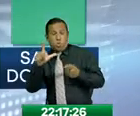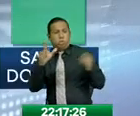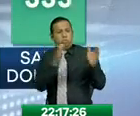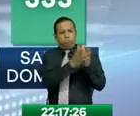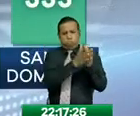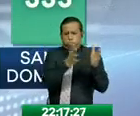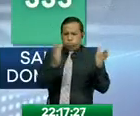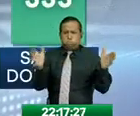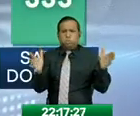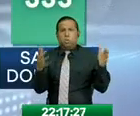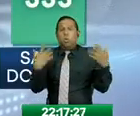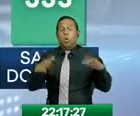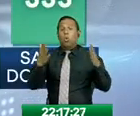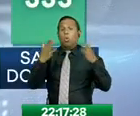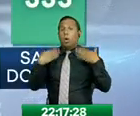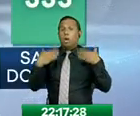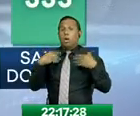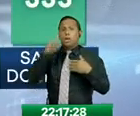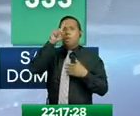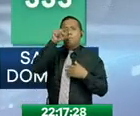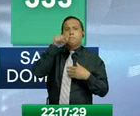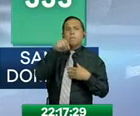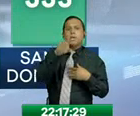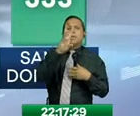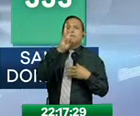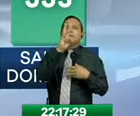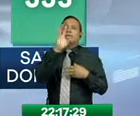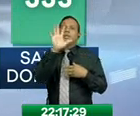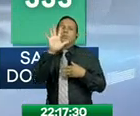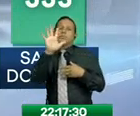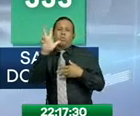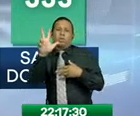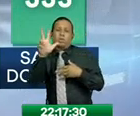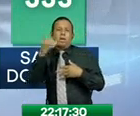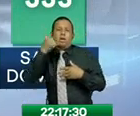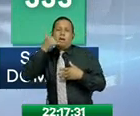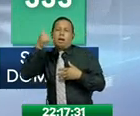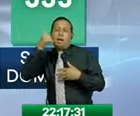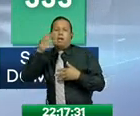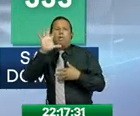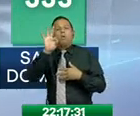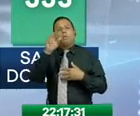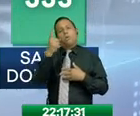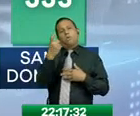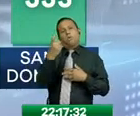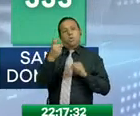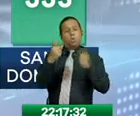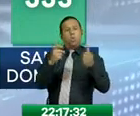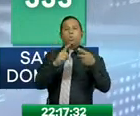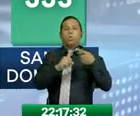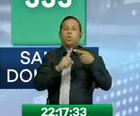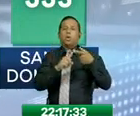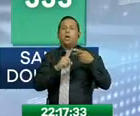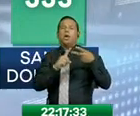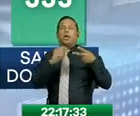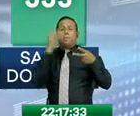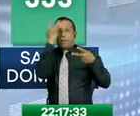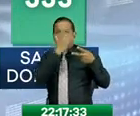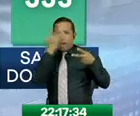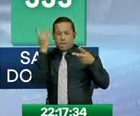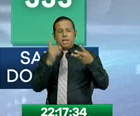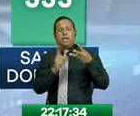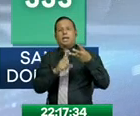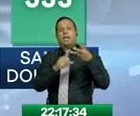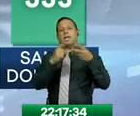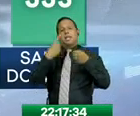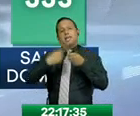al 911. Con 1.653, seguido de Esmeraldas con 1.402. Tercero en el reporte está Quito